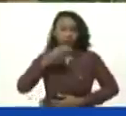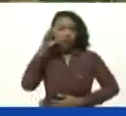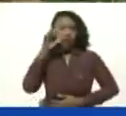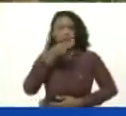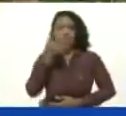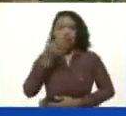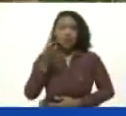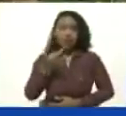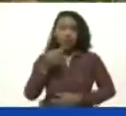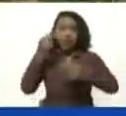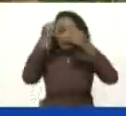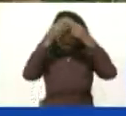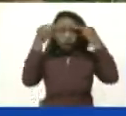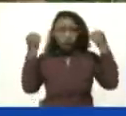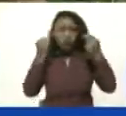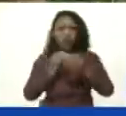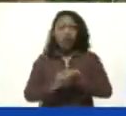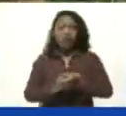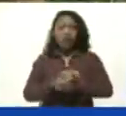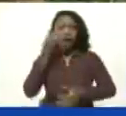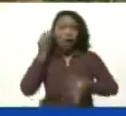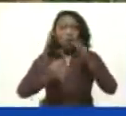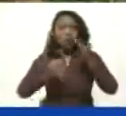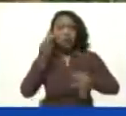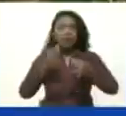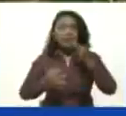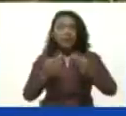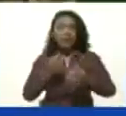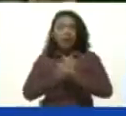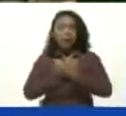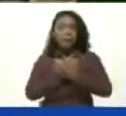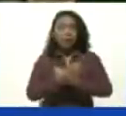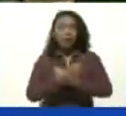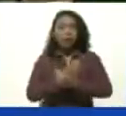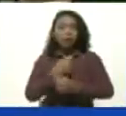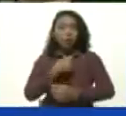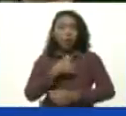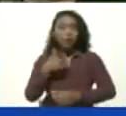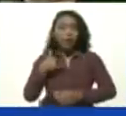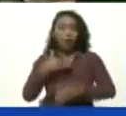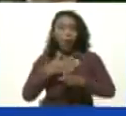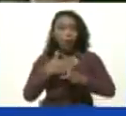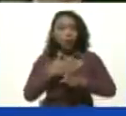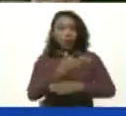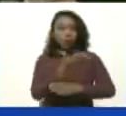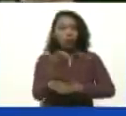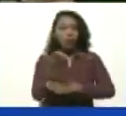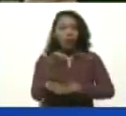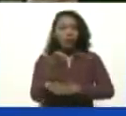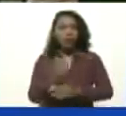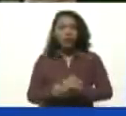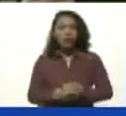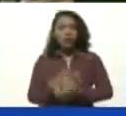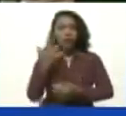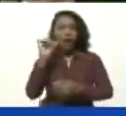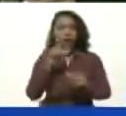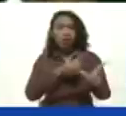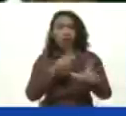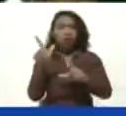verdad, desde la inocencia, desde la justicia, desde el amor. Yo quiero compartir, si lo tenemos